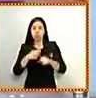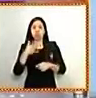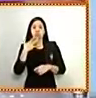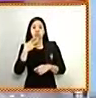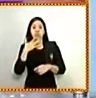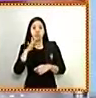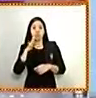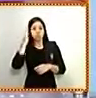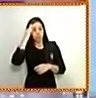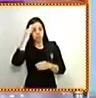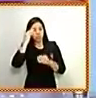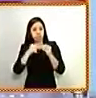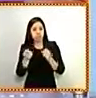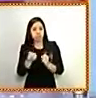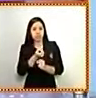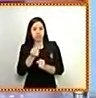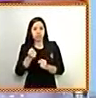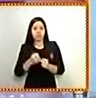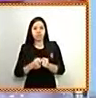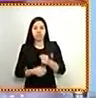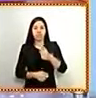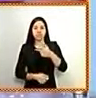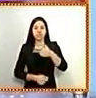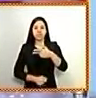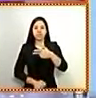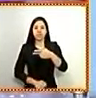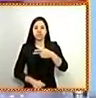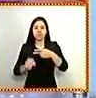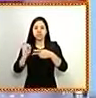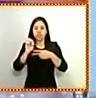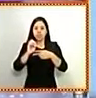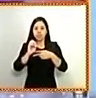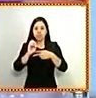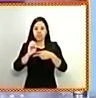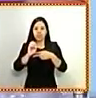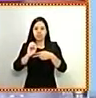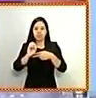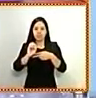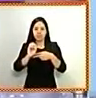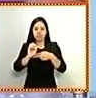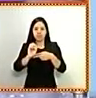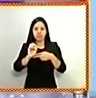es... Suerte. Y este es el 0, segundo dígito.